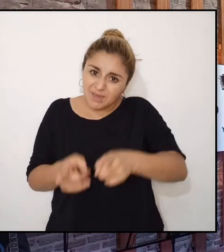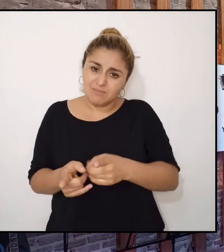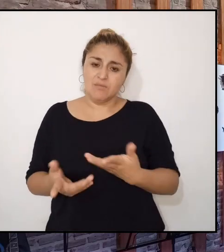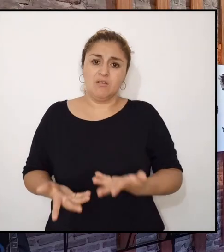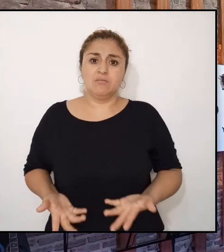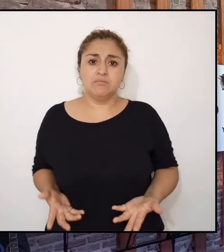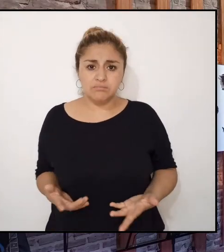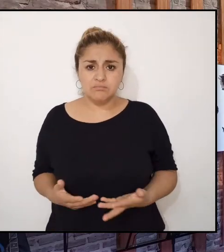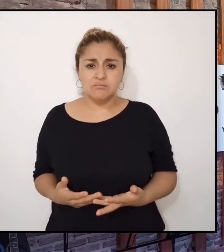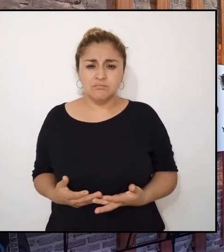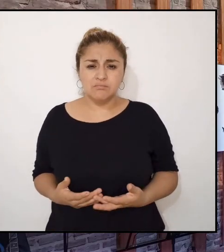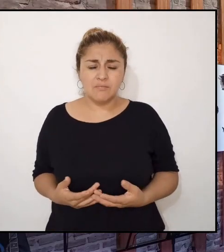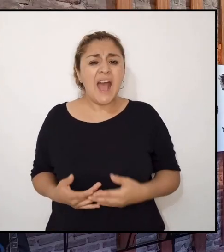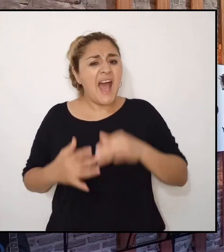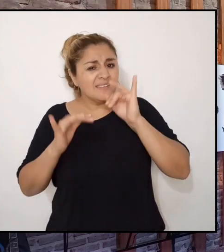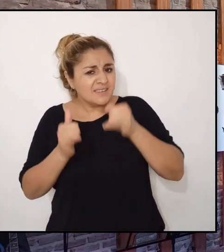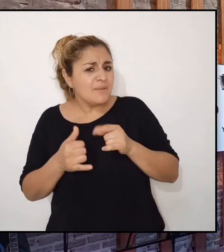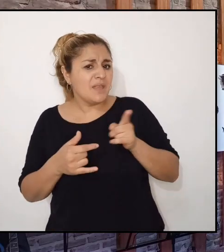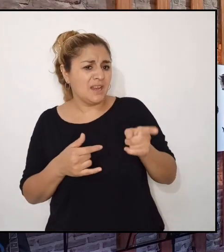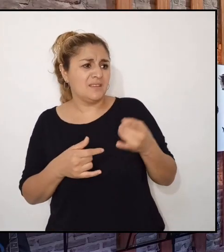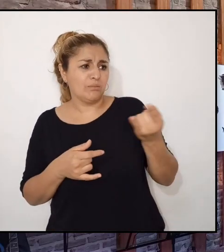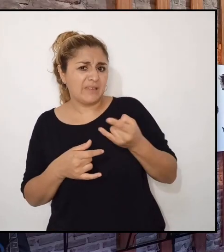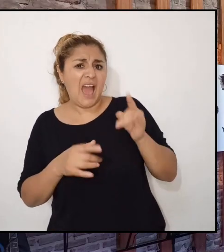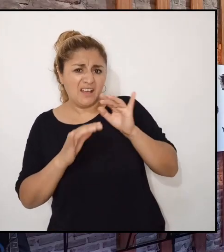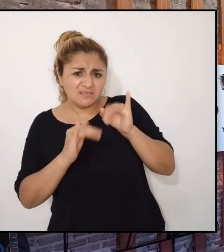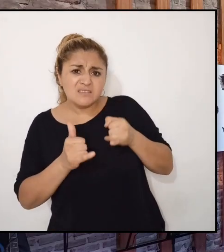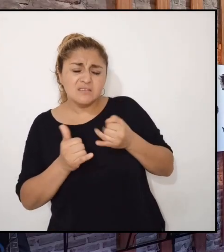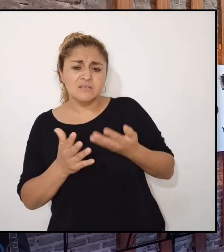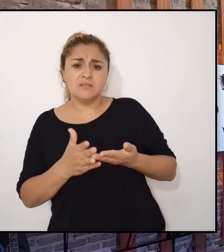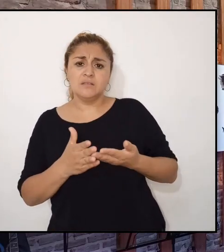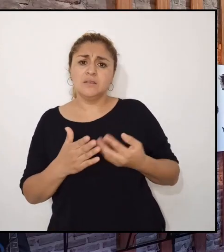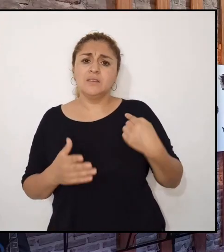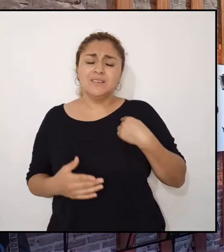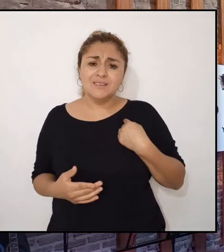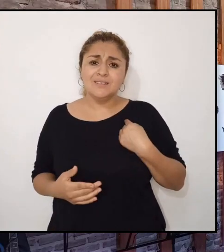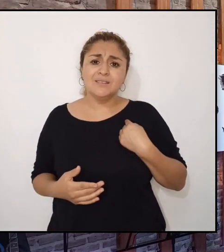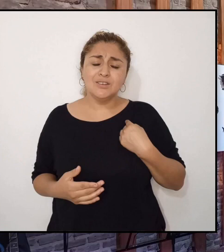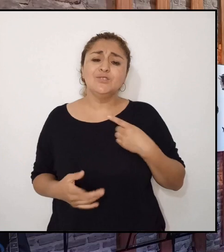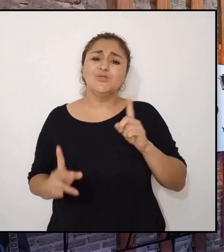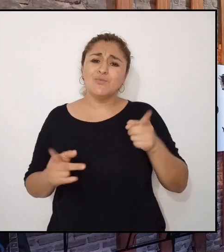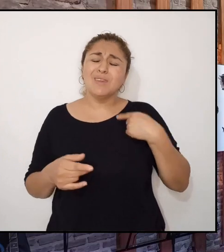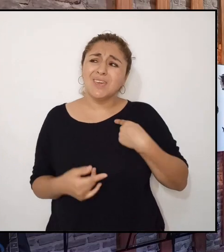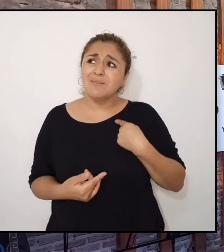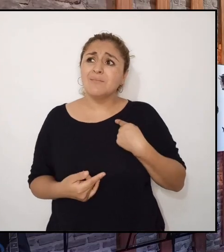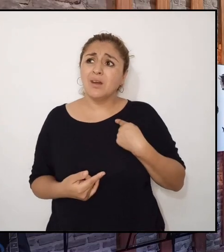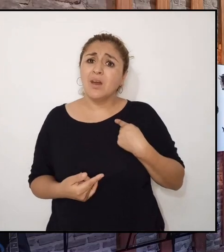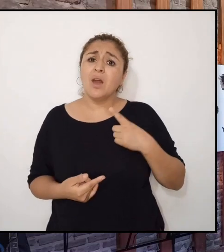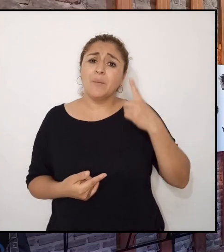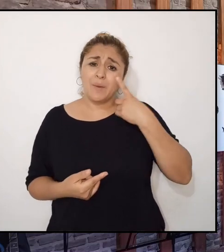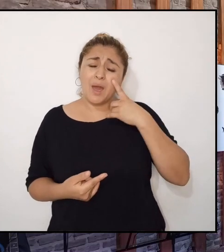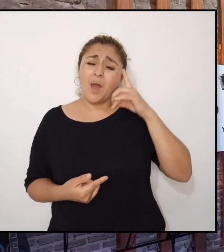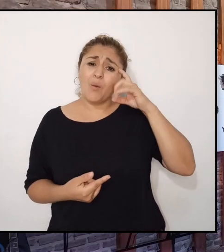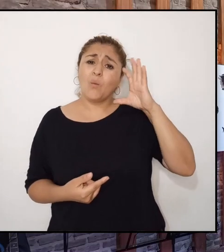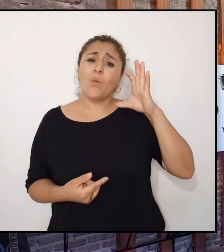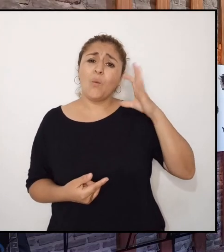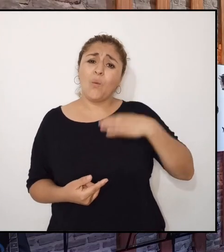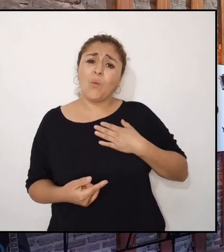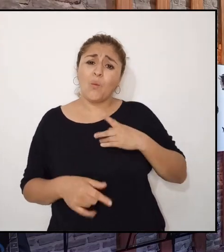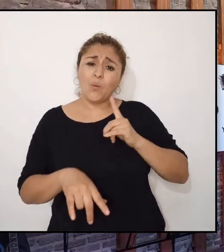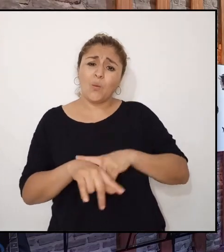Y entonces empiezan a interpretar diferente. Yo hablé hace algún tiempo con una persona